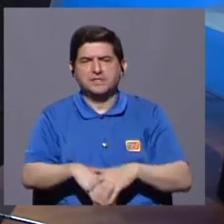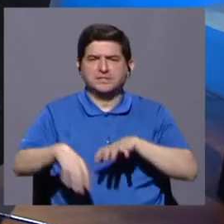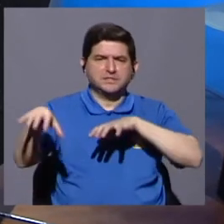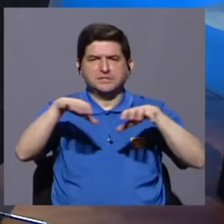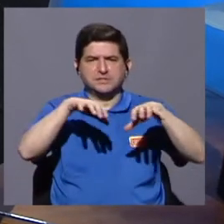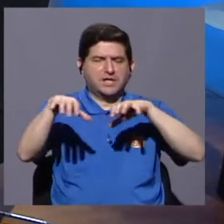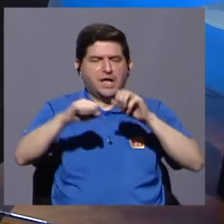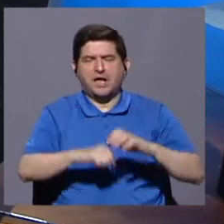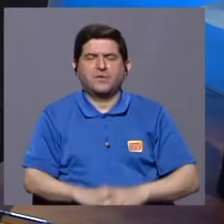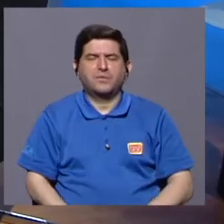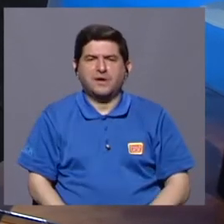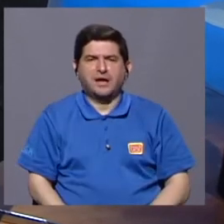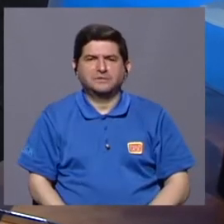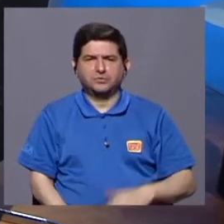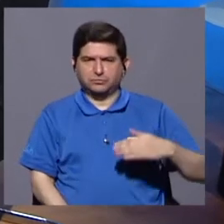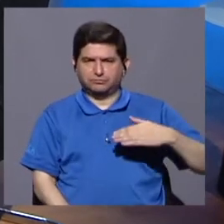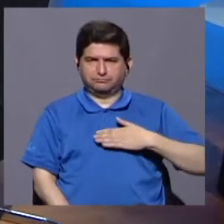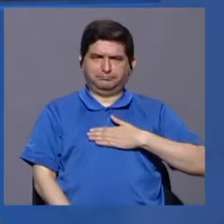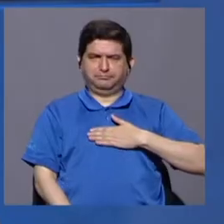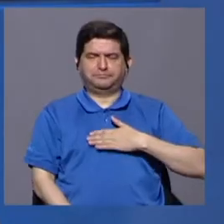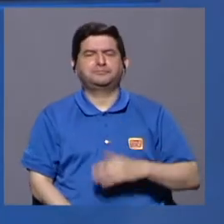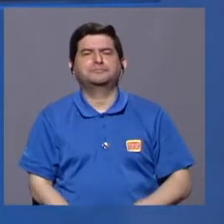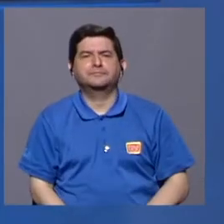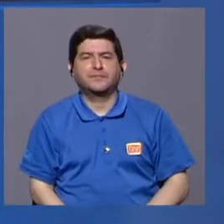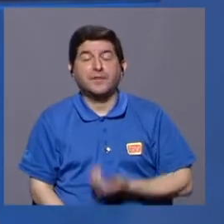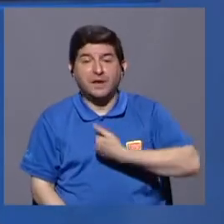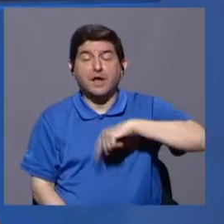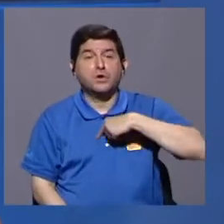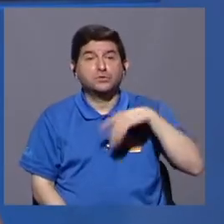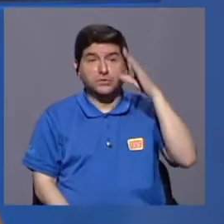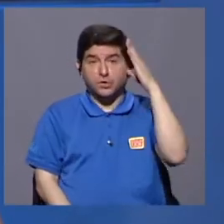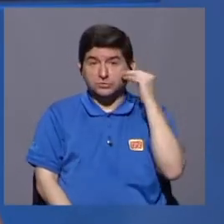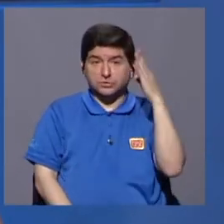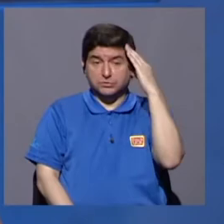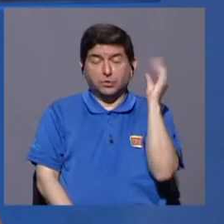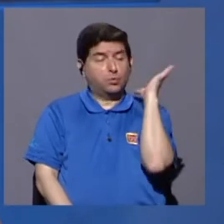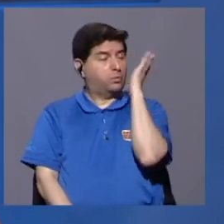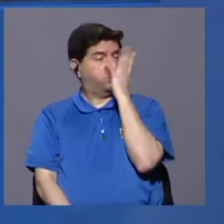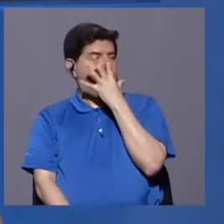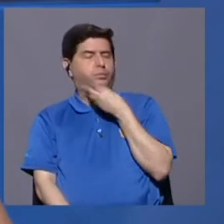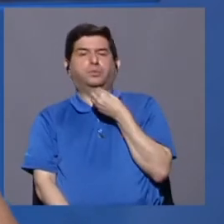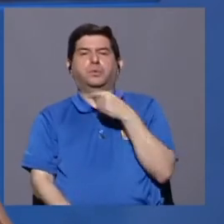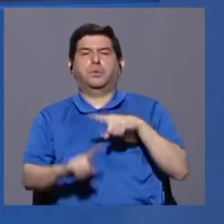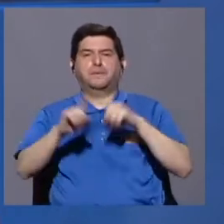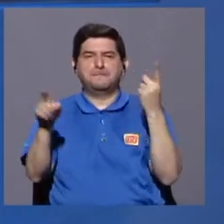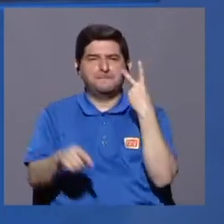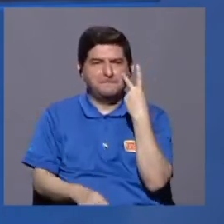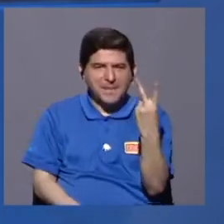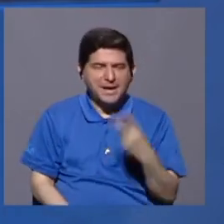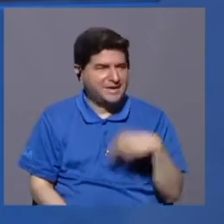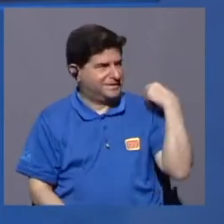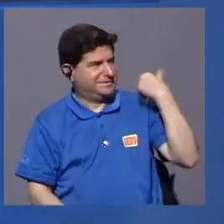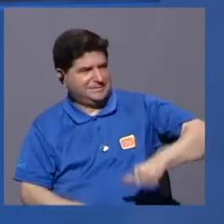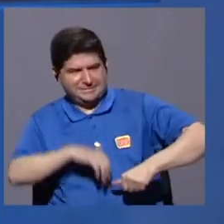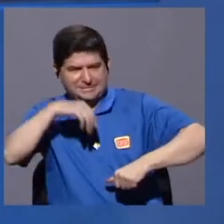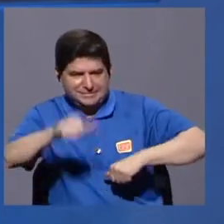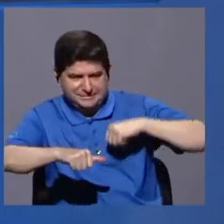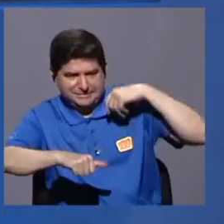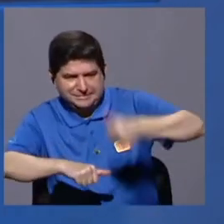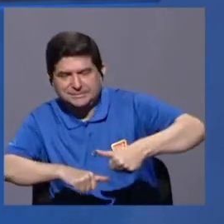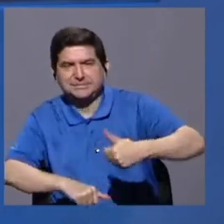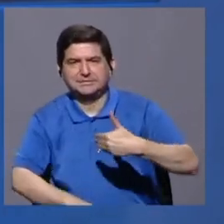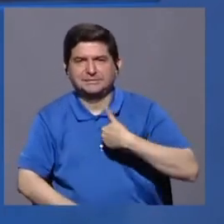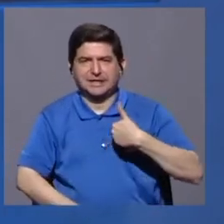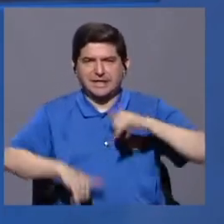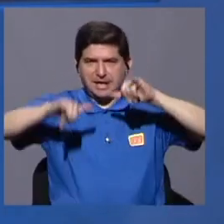cívico y pues tuvimos experiencias muy hermosas, pero vimos esa lucha que hay